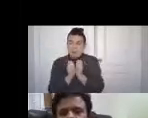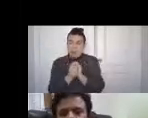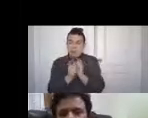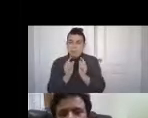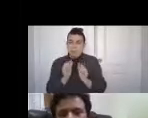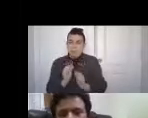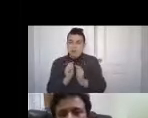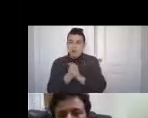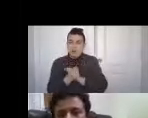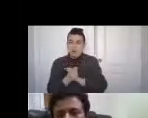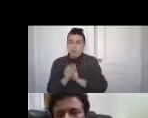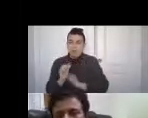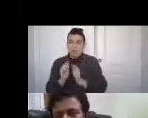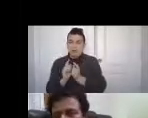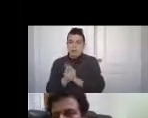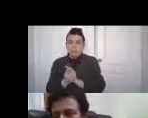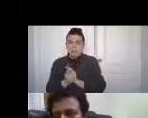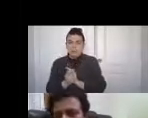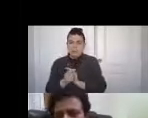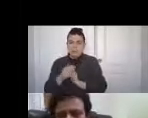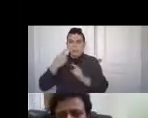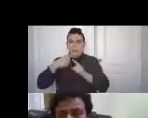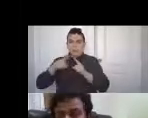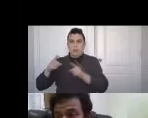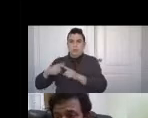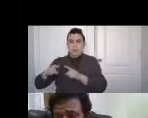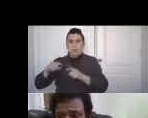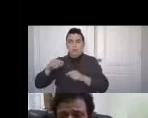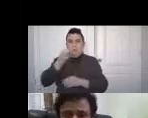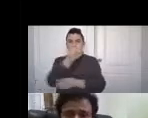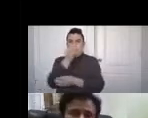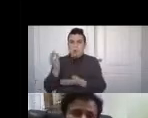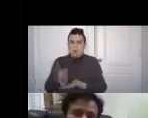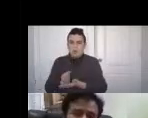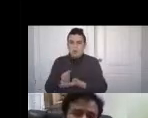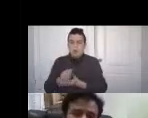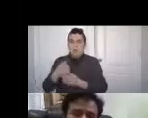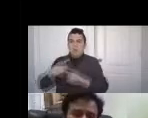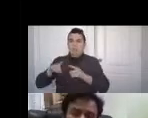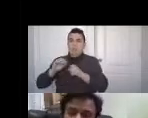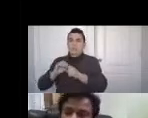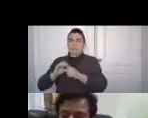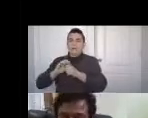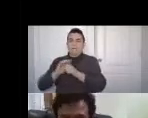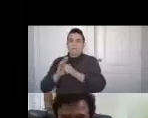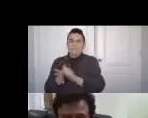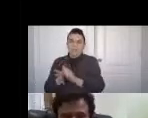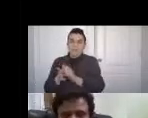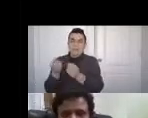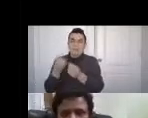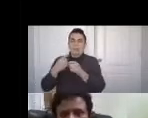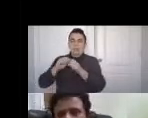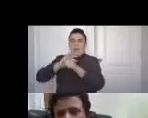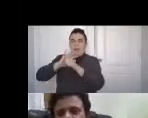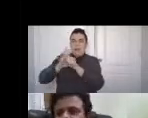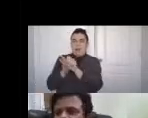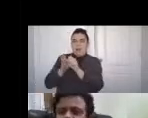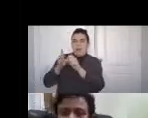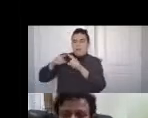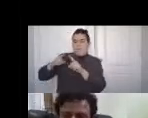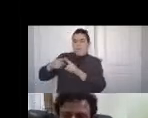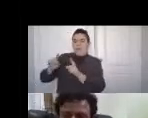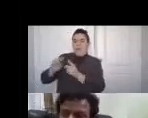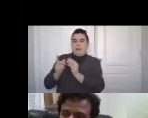fueron generando otro tipo de variantes de coronavirus. Ahora, no